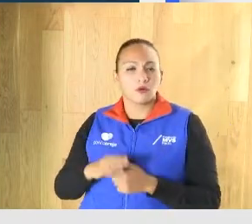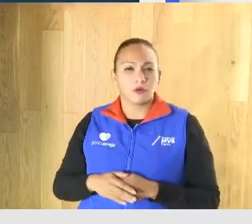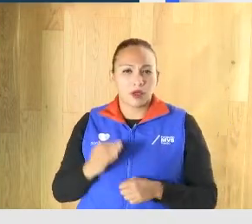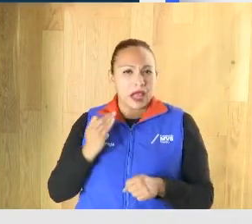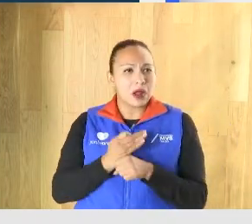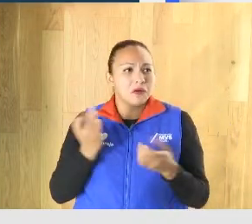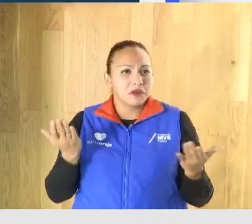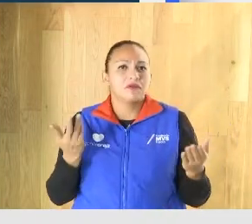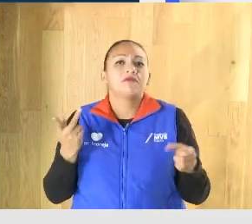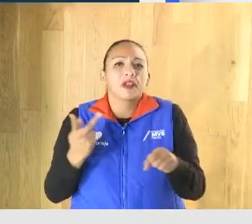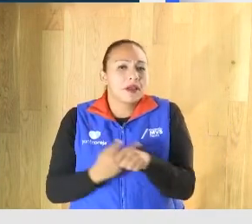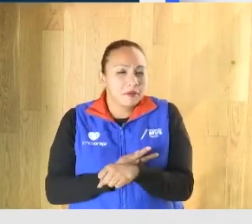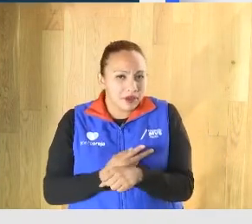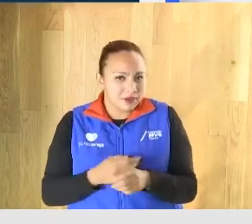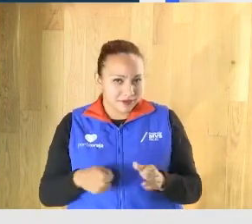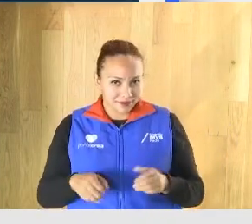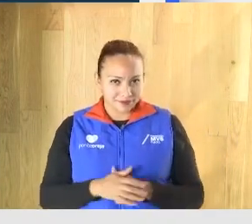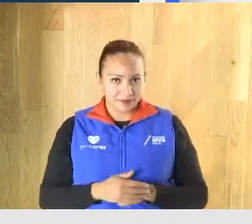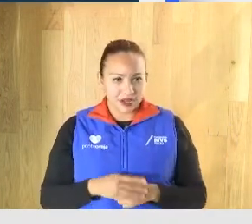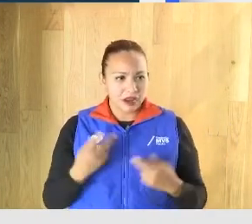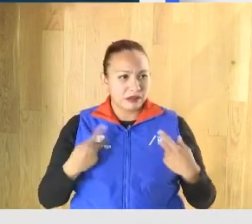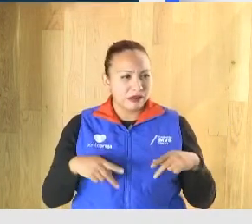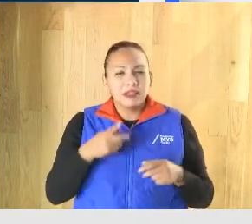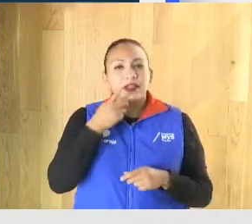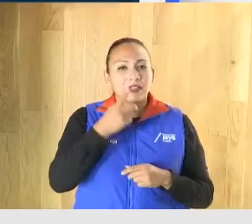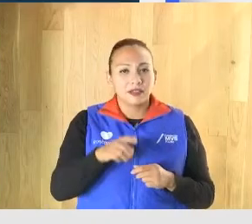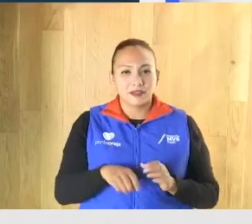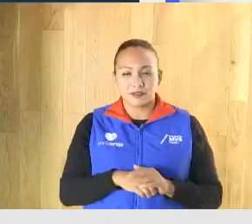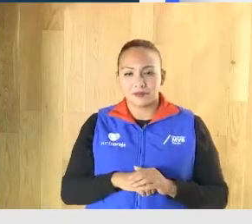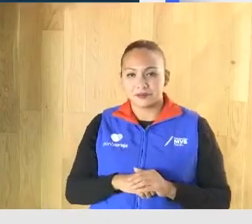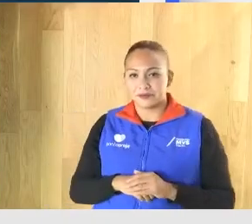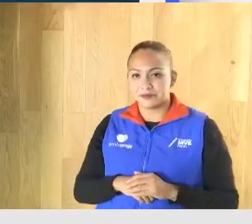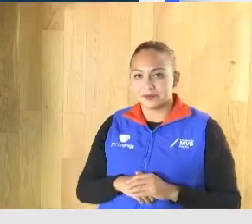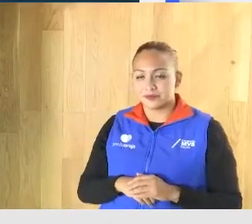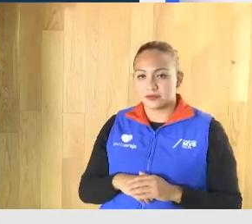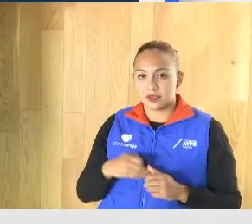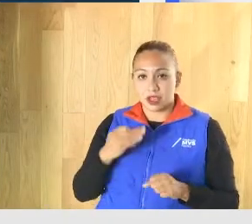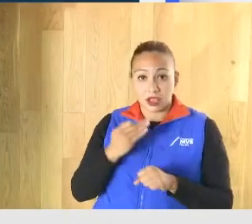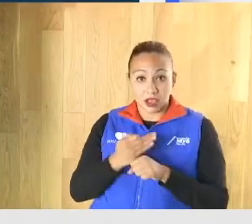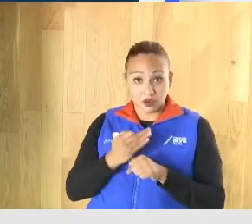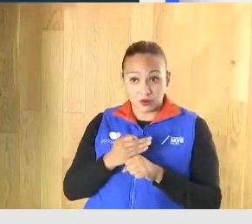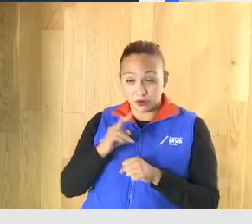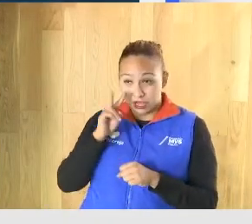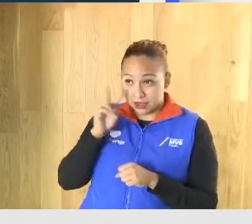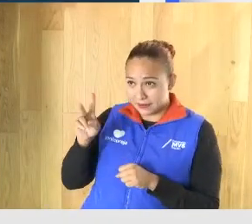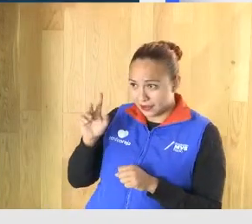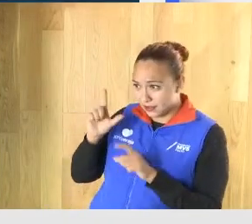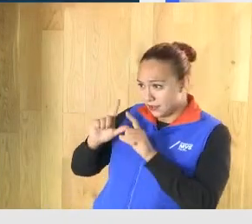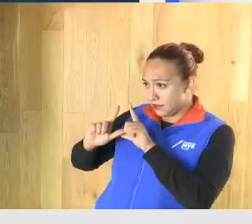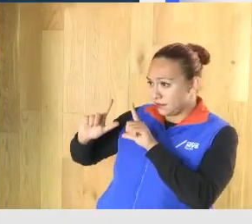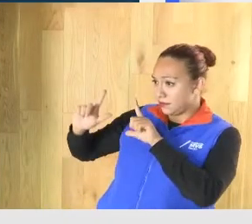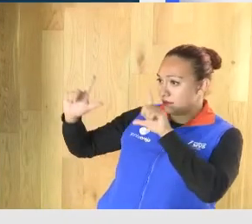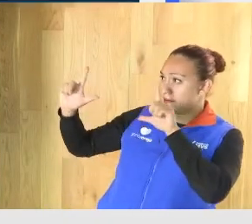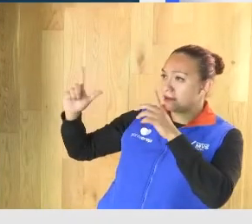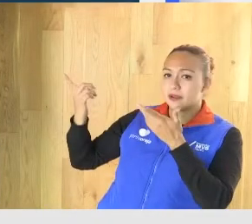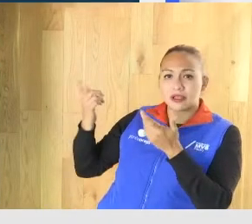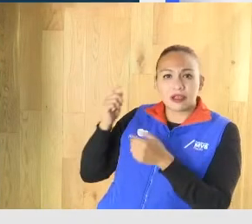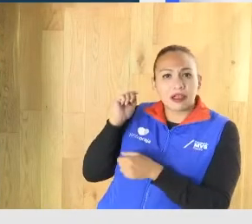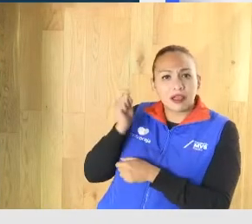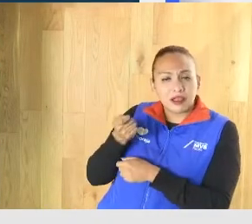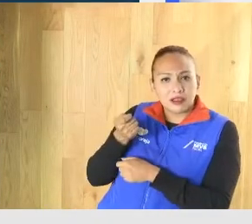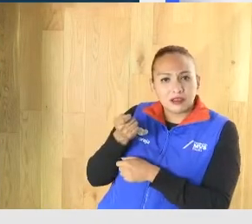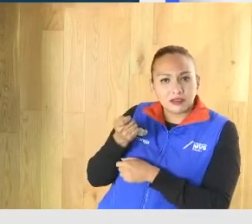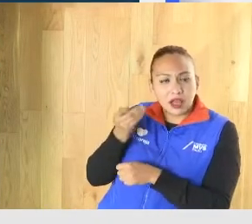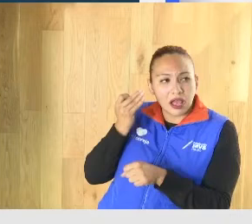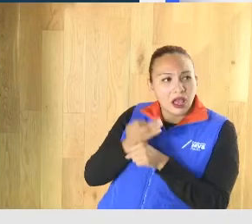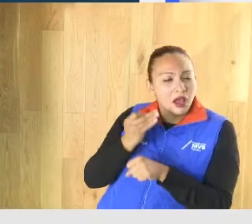sociales, ¿no? Yo creo que la S en mayúsculas está siendo uno de los grandes protagonistas en la